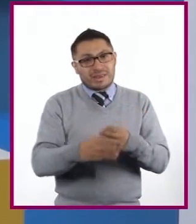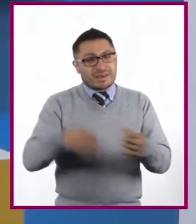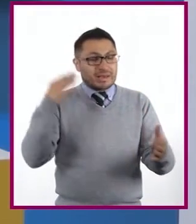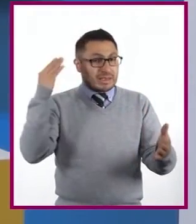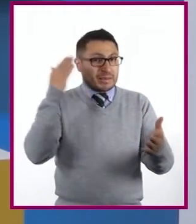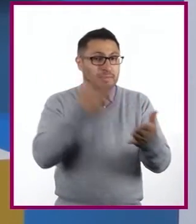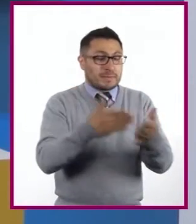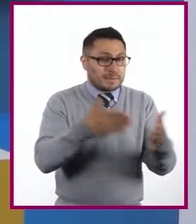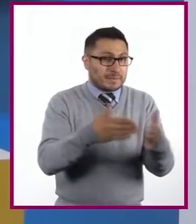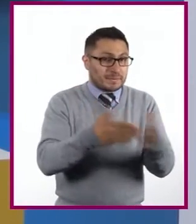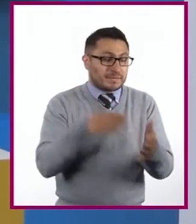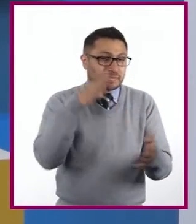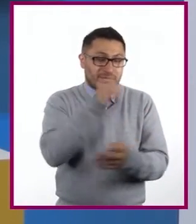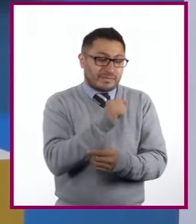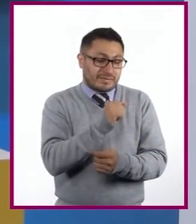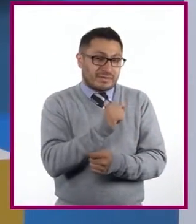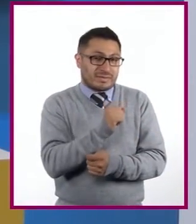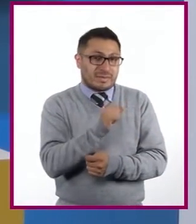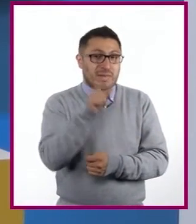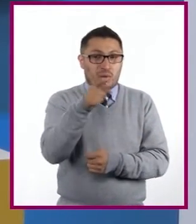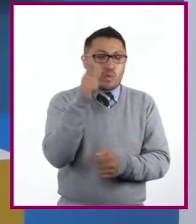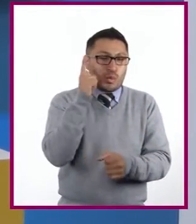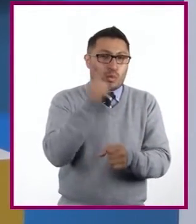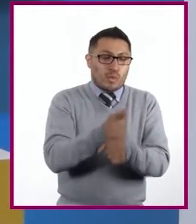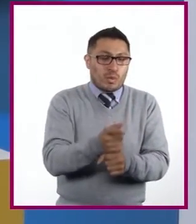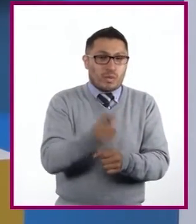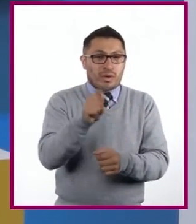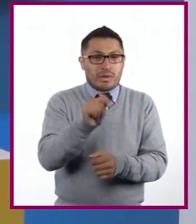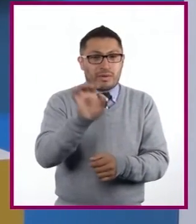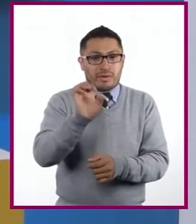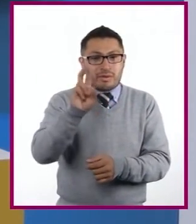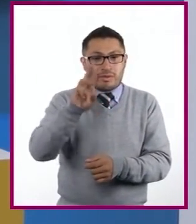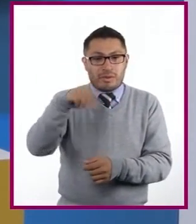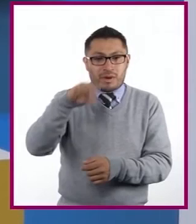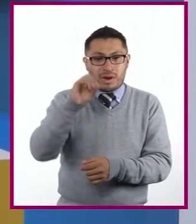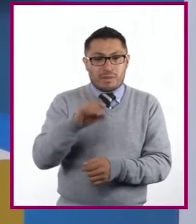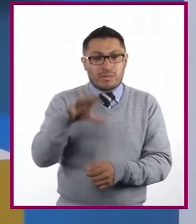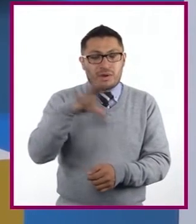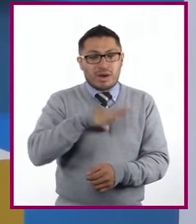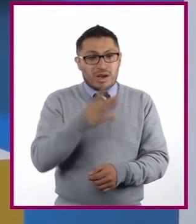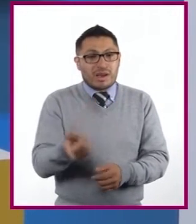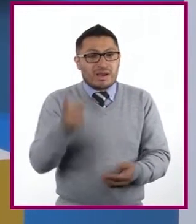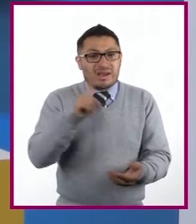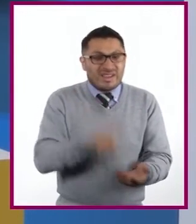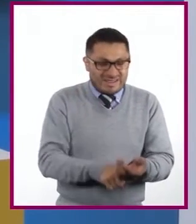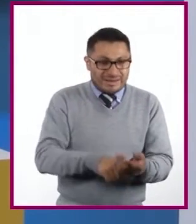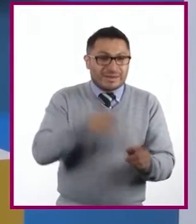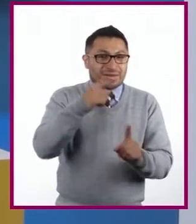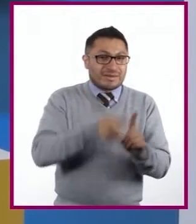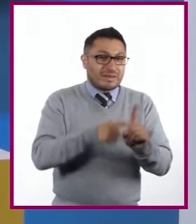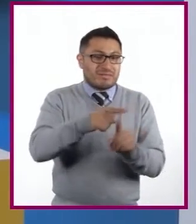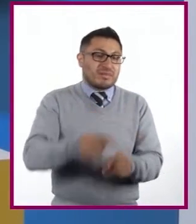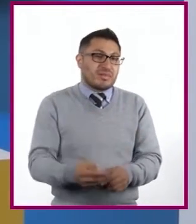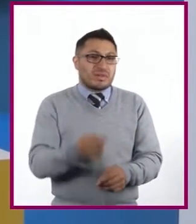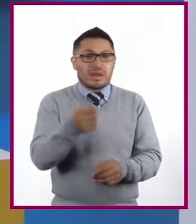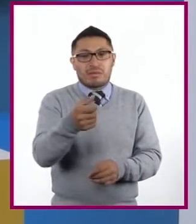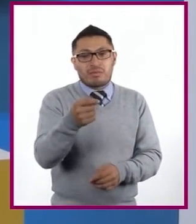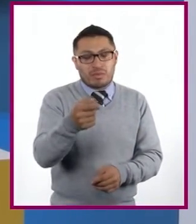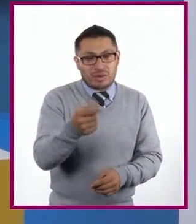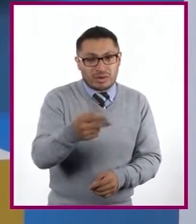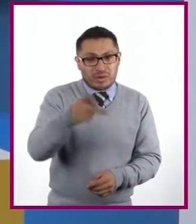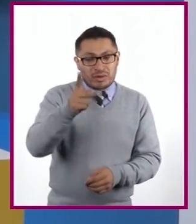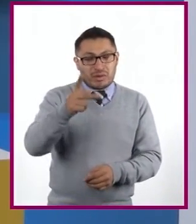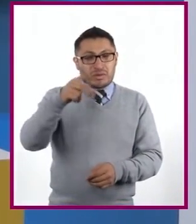calor. Te habrás dado cuenta que tu termo mantiene su contenido a la temperatura deseada por un tiempo, pero eventualmente